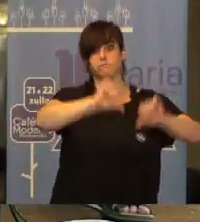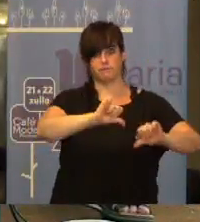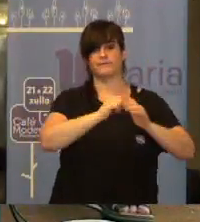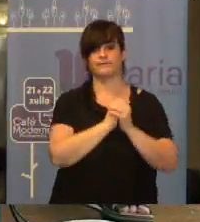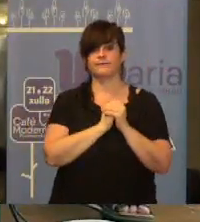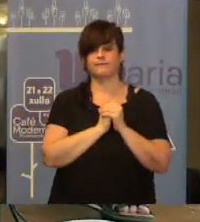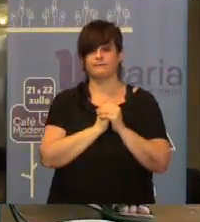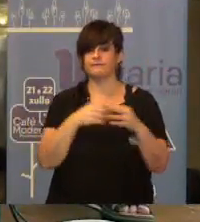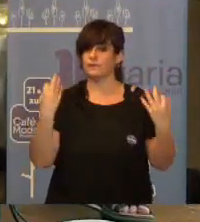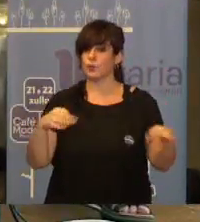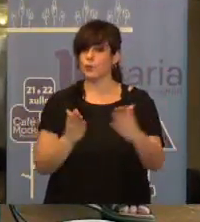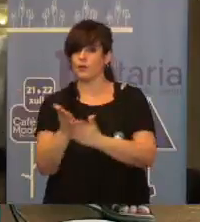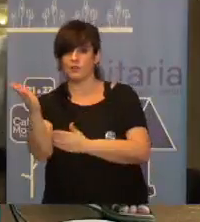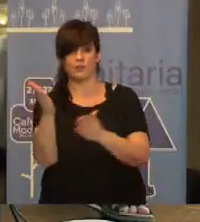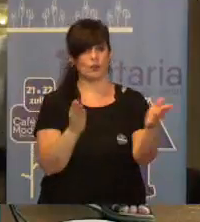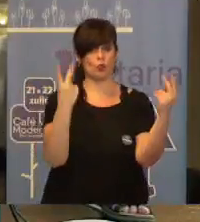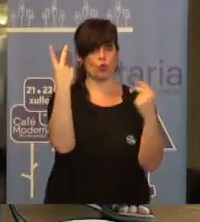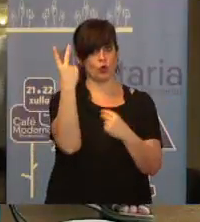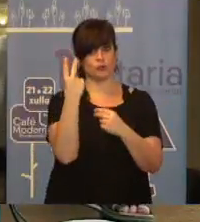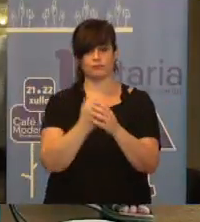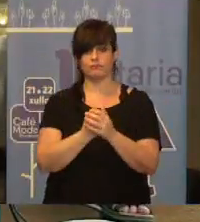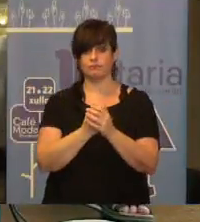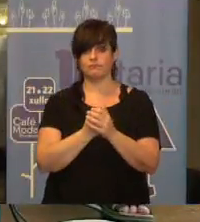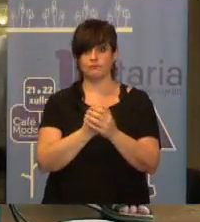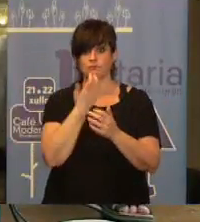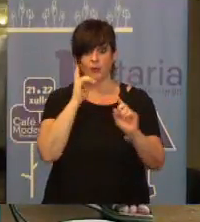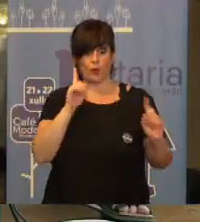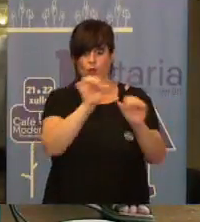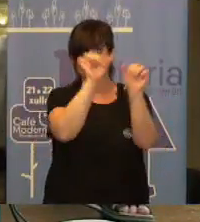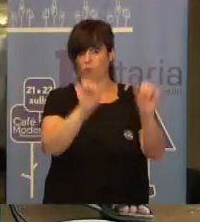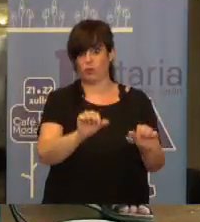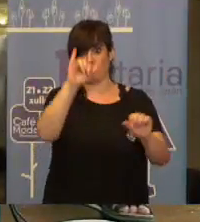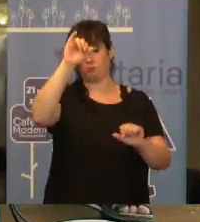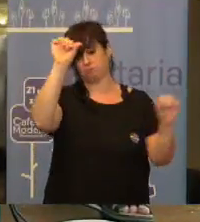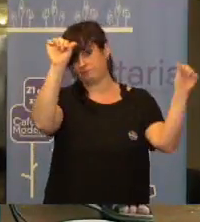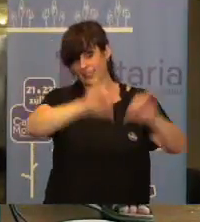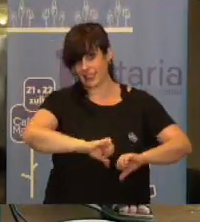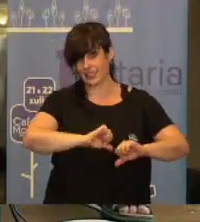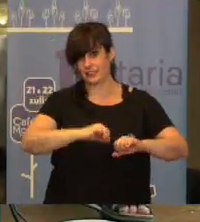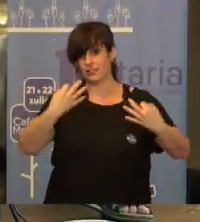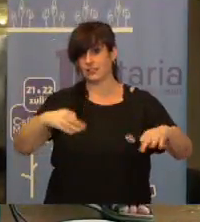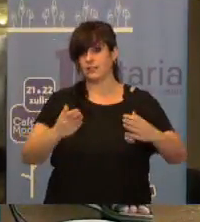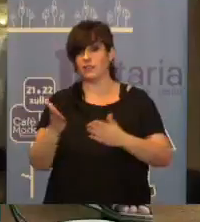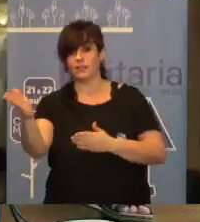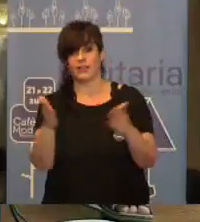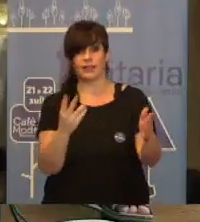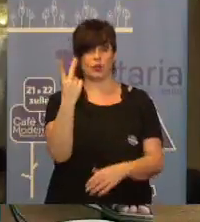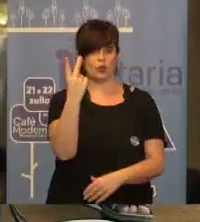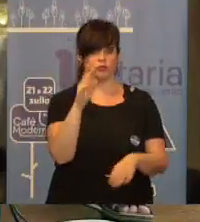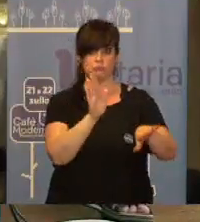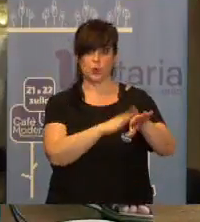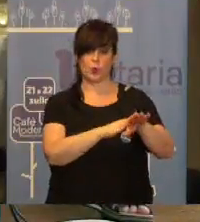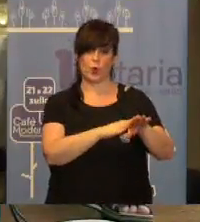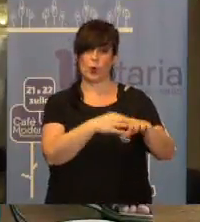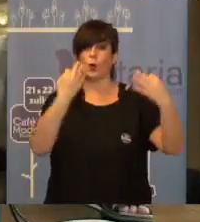Sempre suele haber dúas tendencias, non? Cando entra en crisis un modelo de representatividade. Hai unha tendencia, vamos a chamarlle